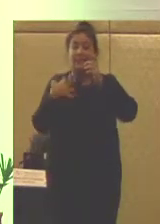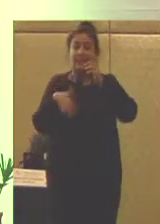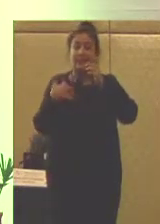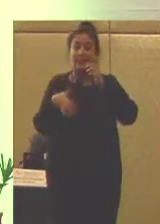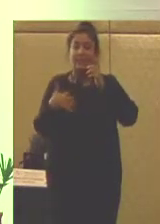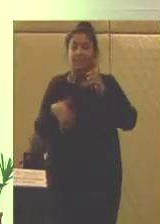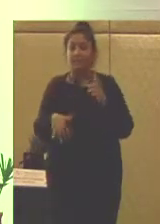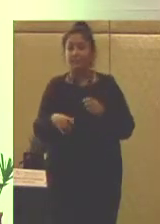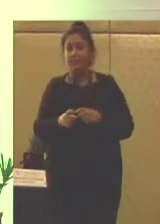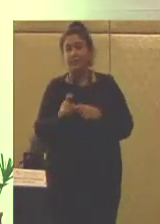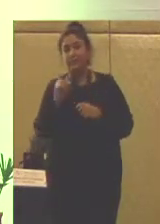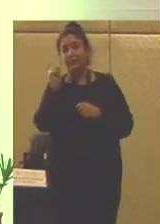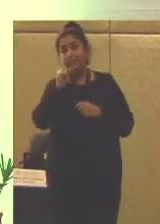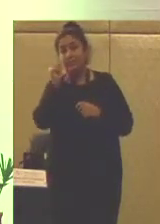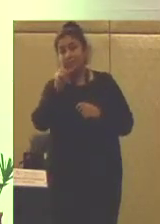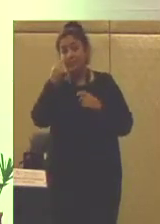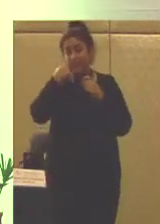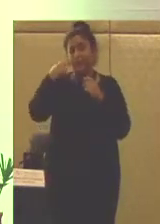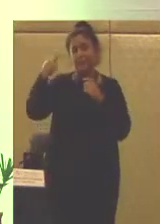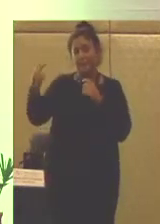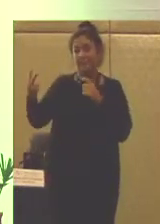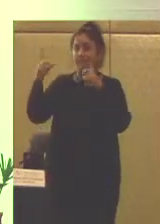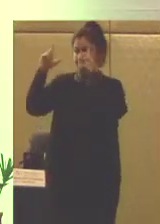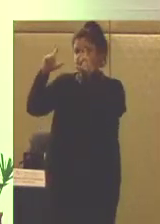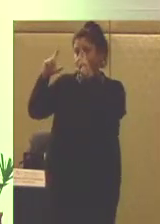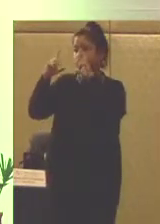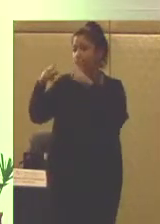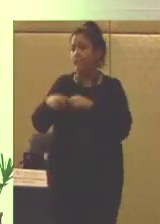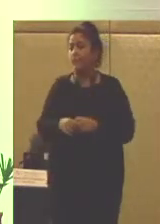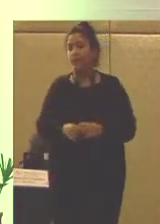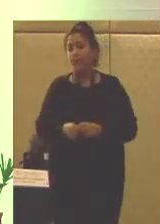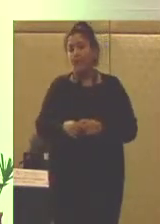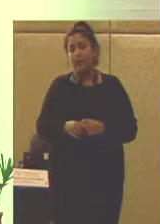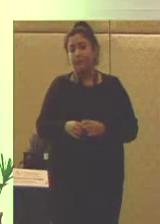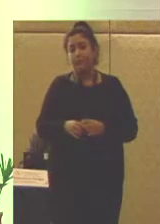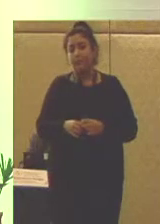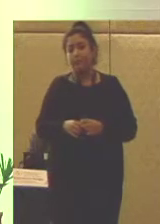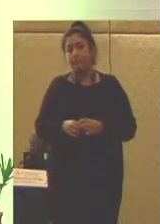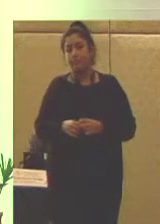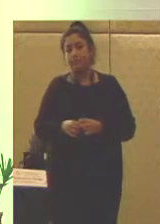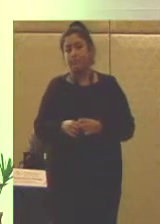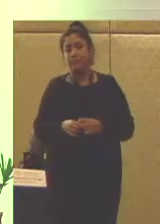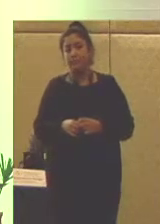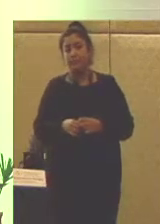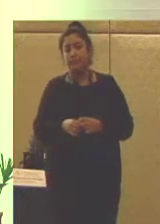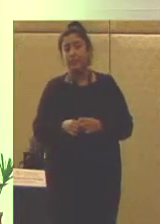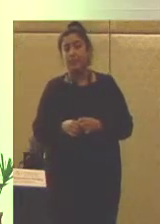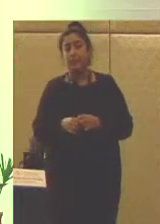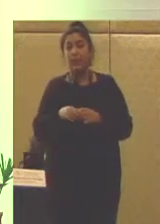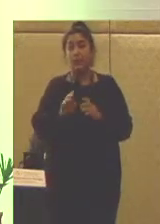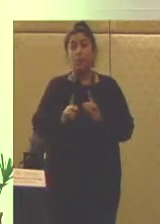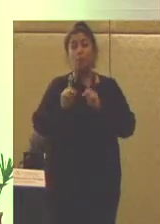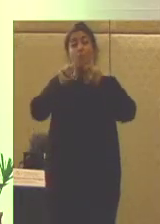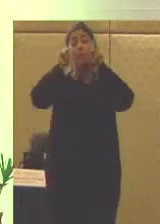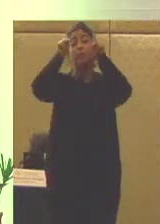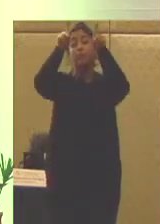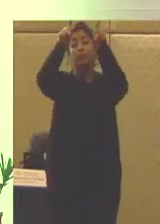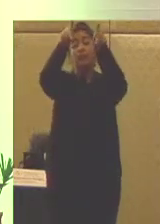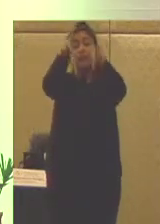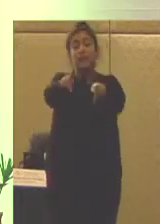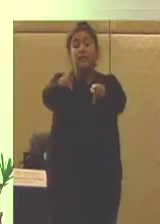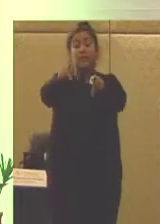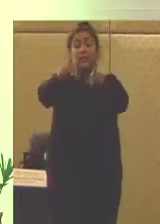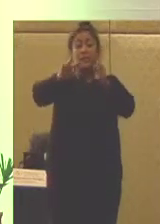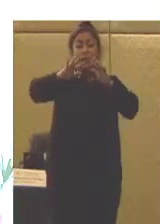quiero resaltarles aquí, que es el que les voy a presentar, tiene que ver con la necesidad de tener que reconstruir un puente que fue afectado por